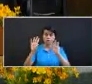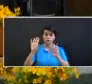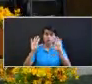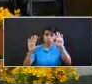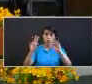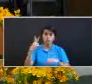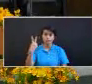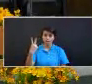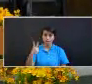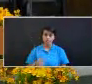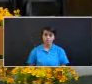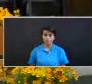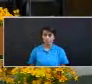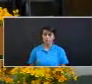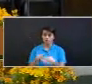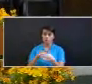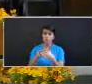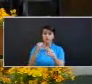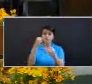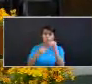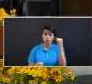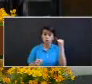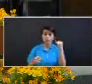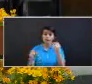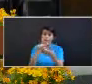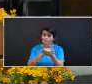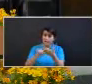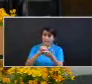Entonces, cuando acabó de lavarle los pies, tomó su manto.